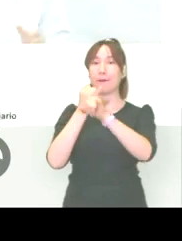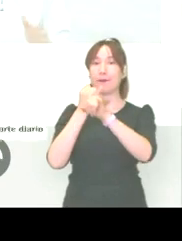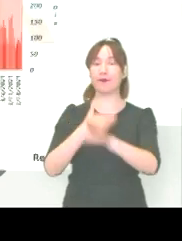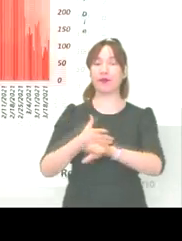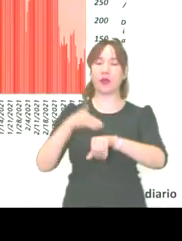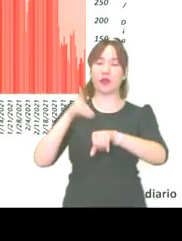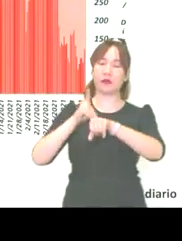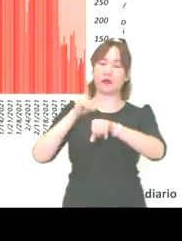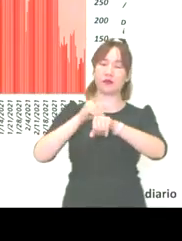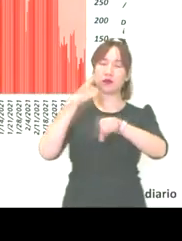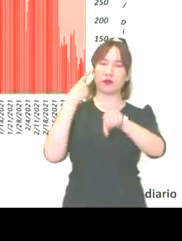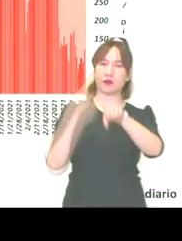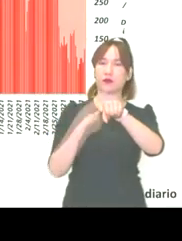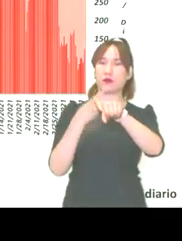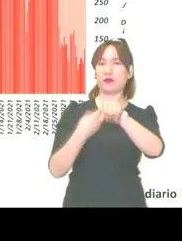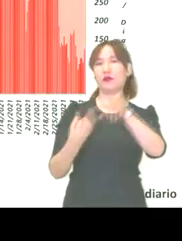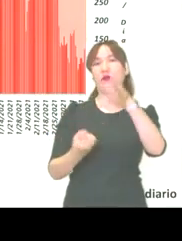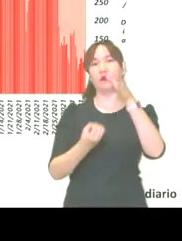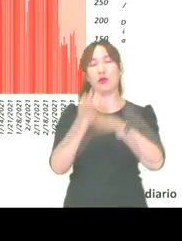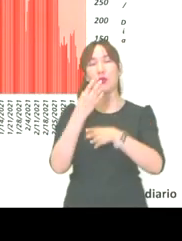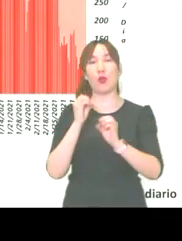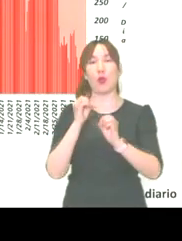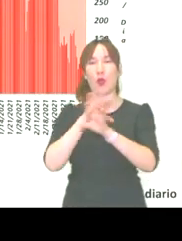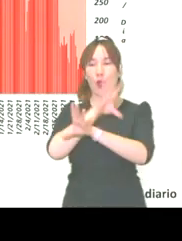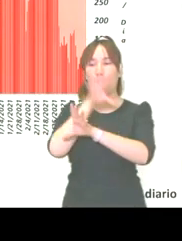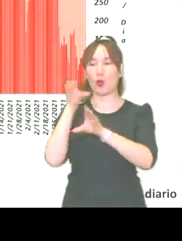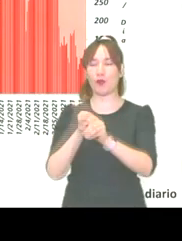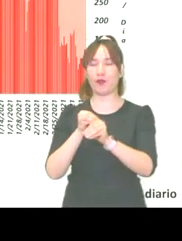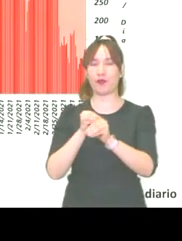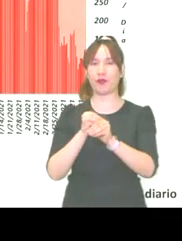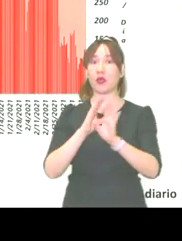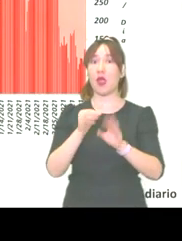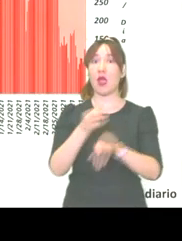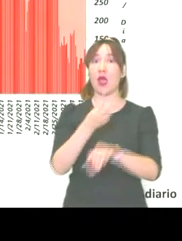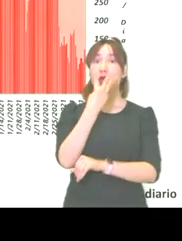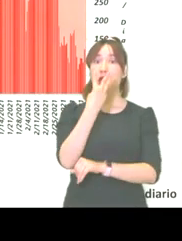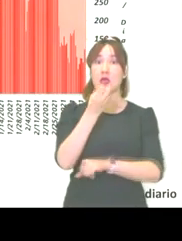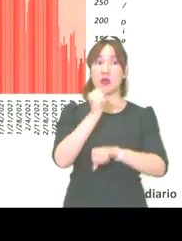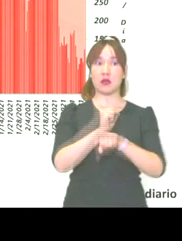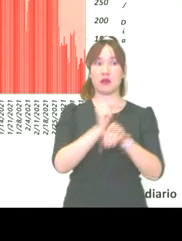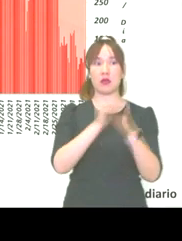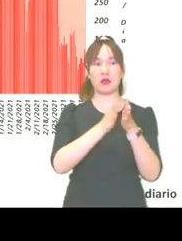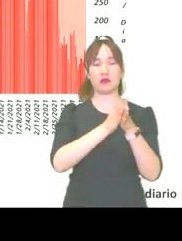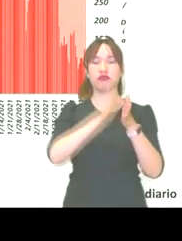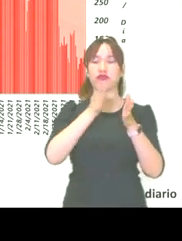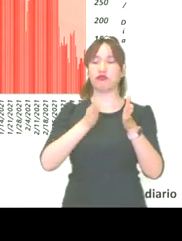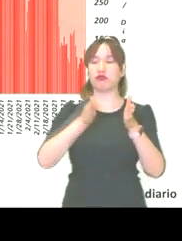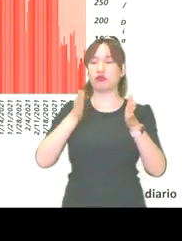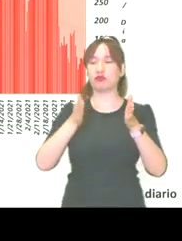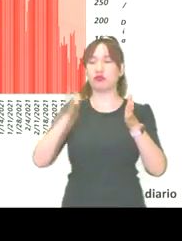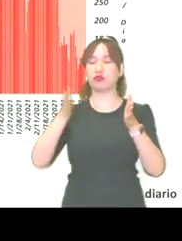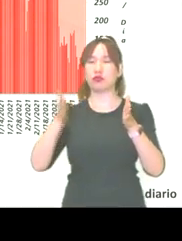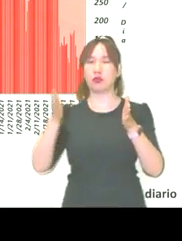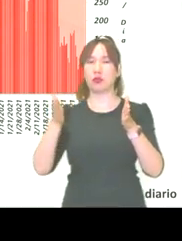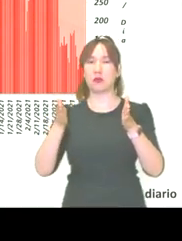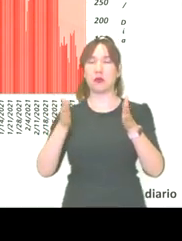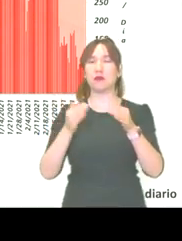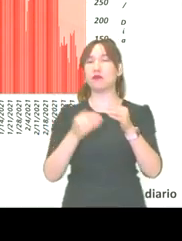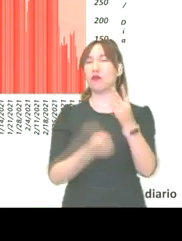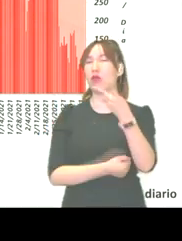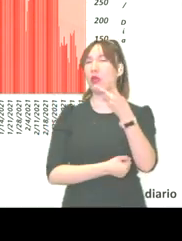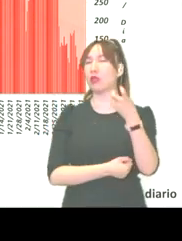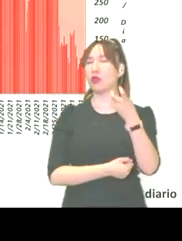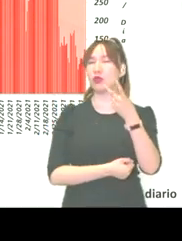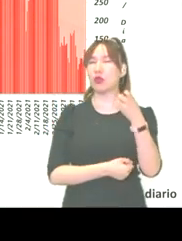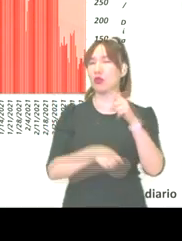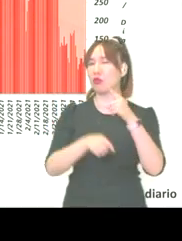acumulados. Prácticamente concluimos ya la tercera semana con casos, con menos de